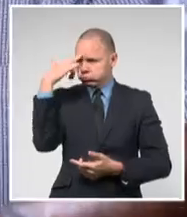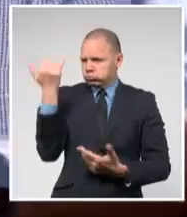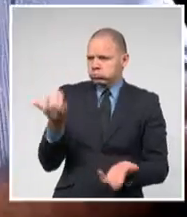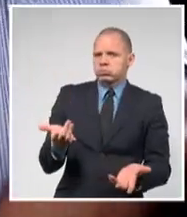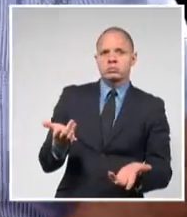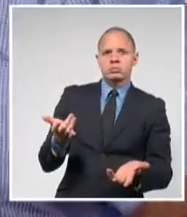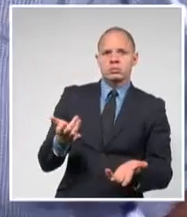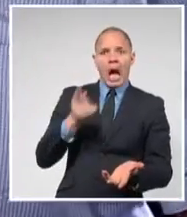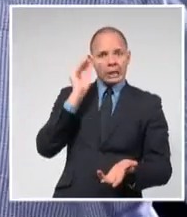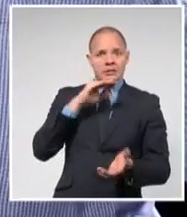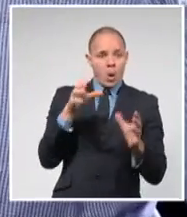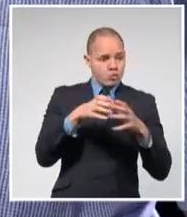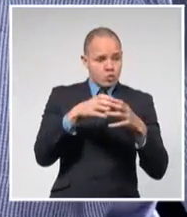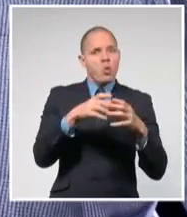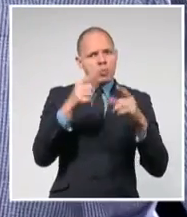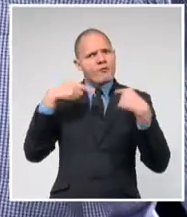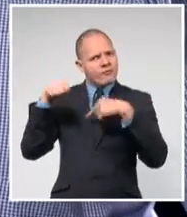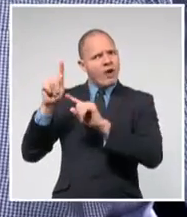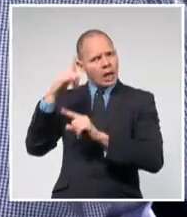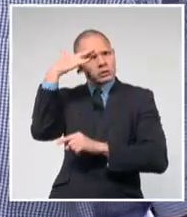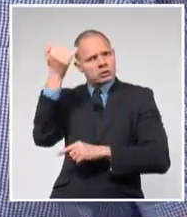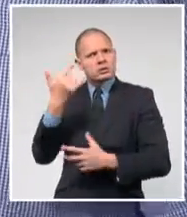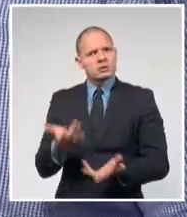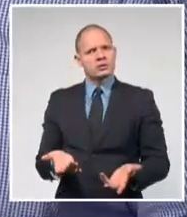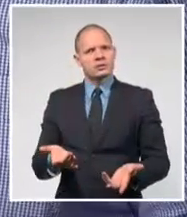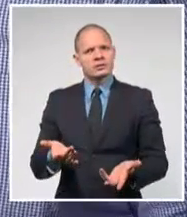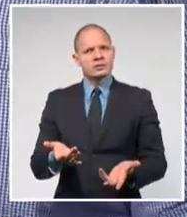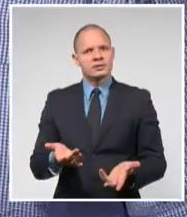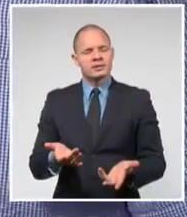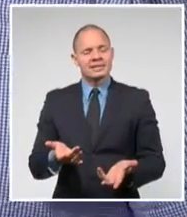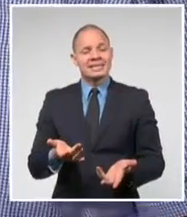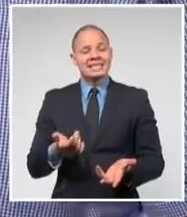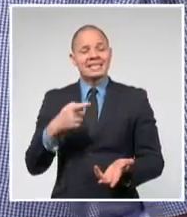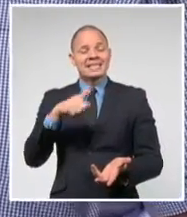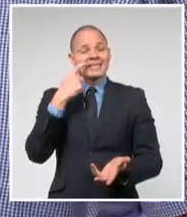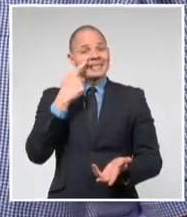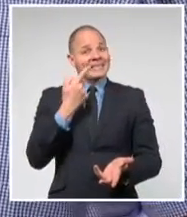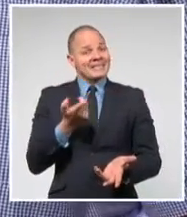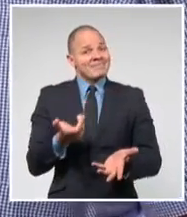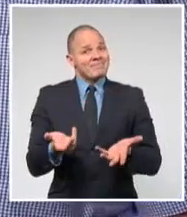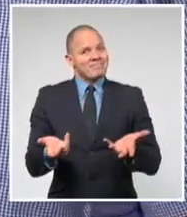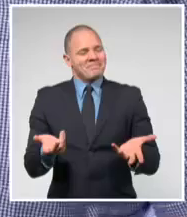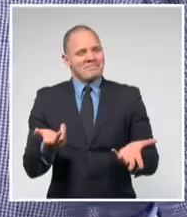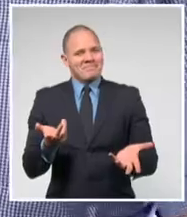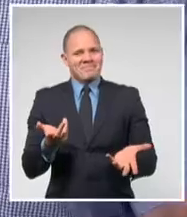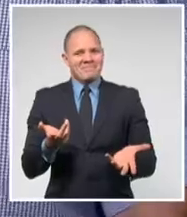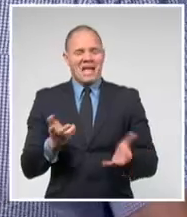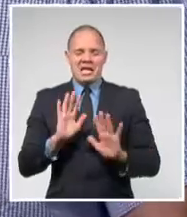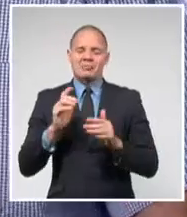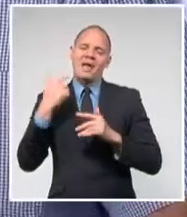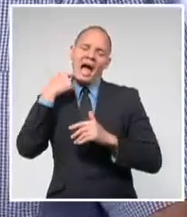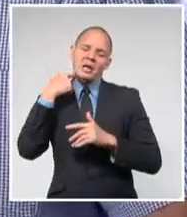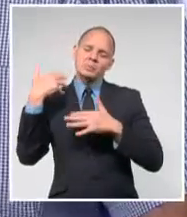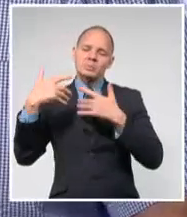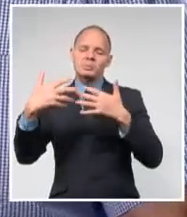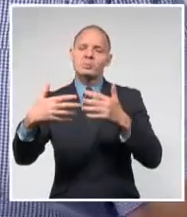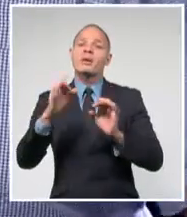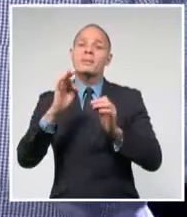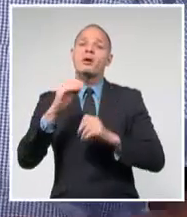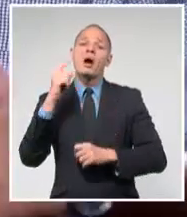que los Cuban Sugar Kings representen a Cuba. Pero esto, por supuesto, cambia rápidamente a partir del año